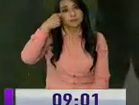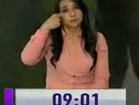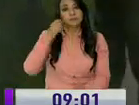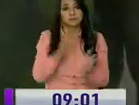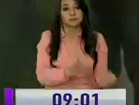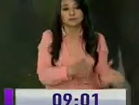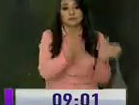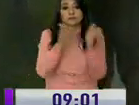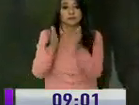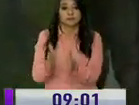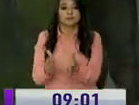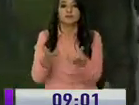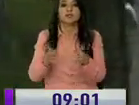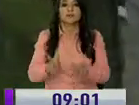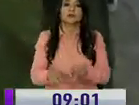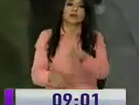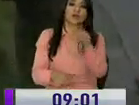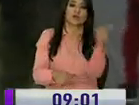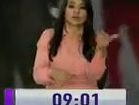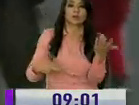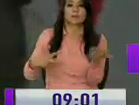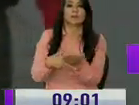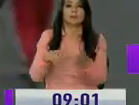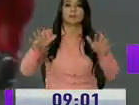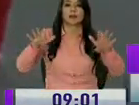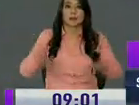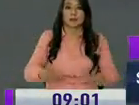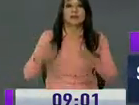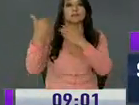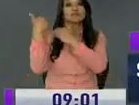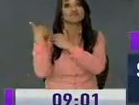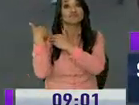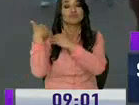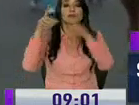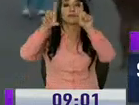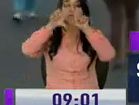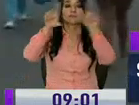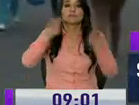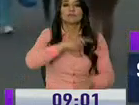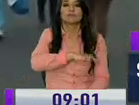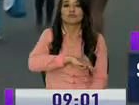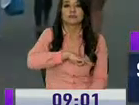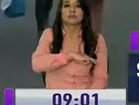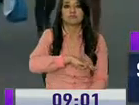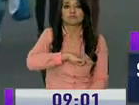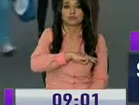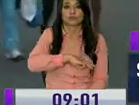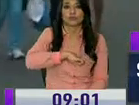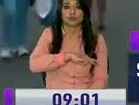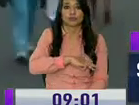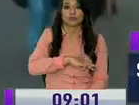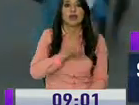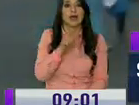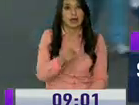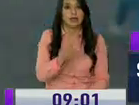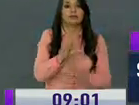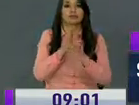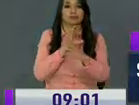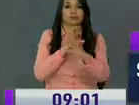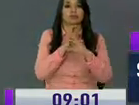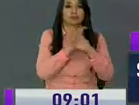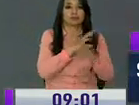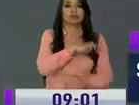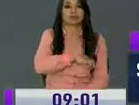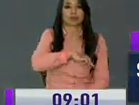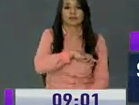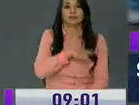esta parada también existe otra que es competencia de la empresa Metropolitana de Pasajeros, donde llegan todos los buses